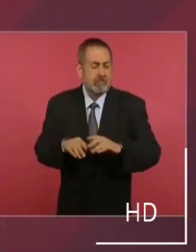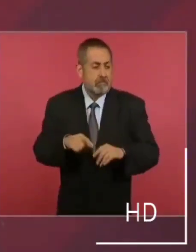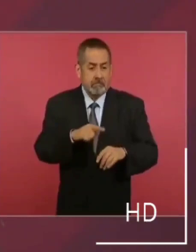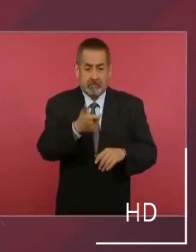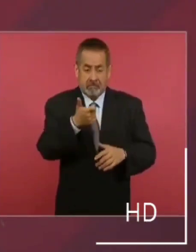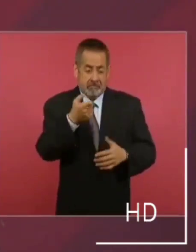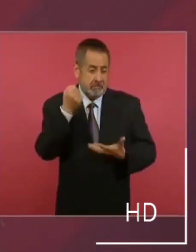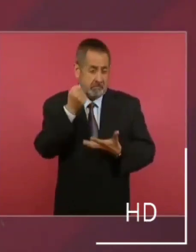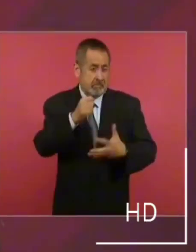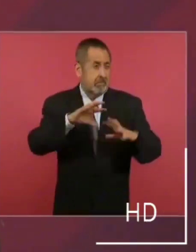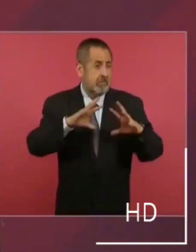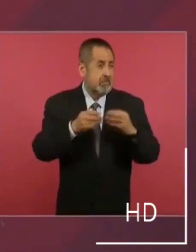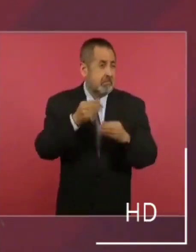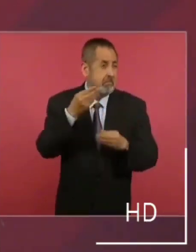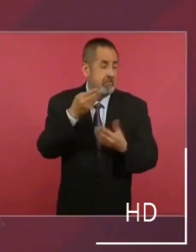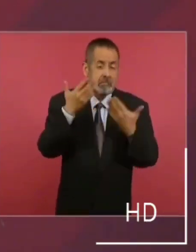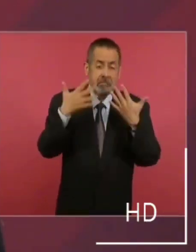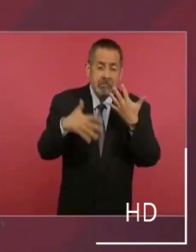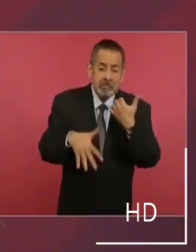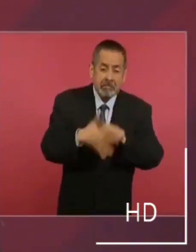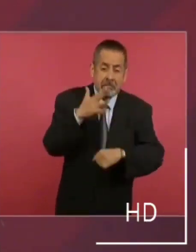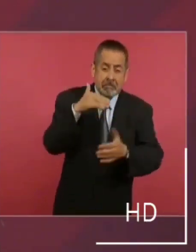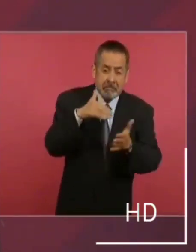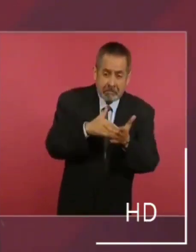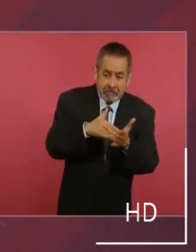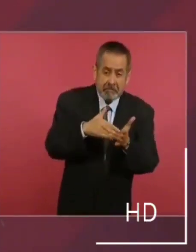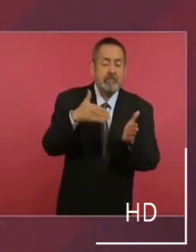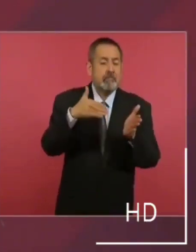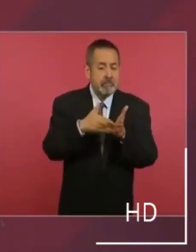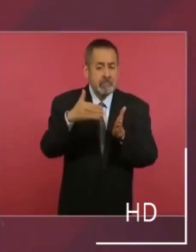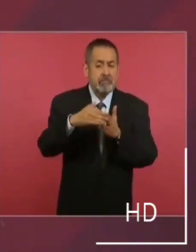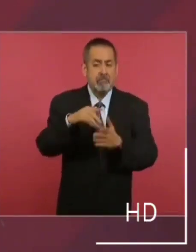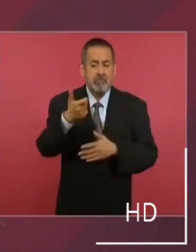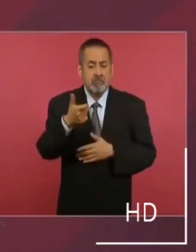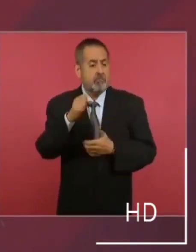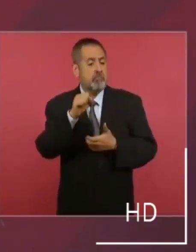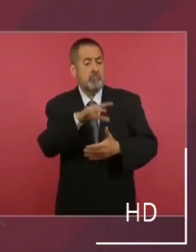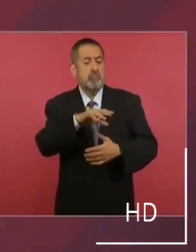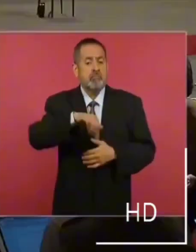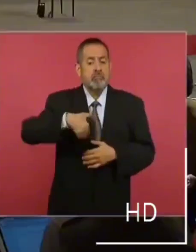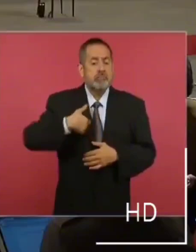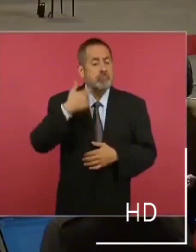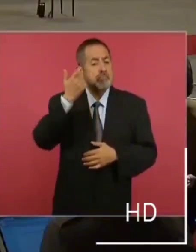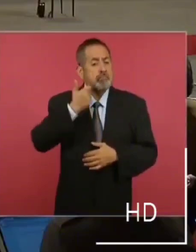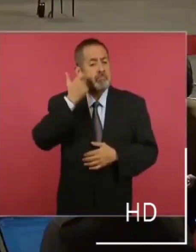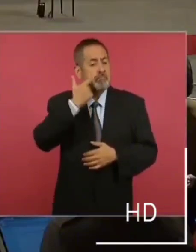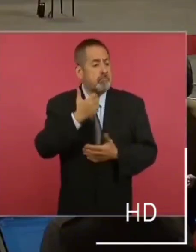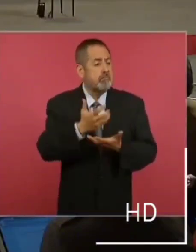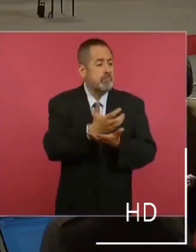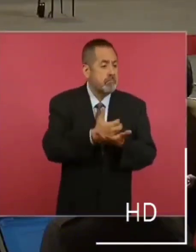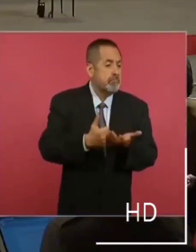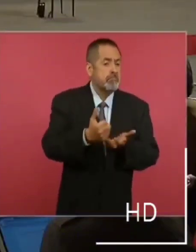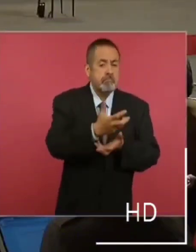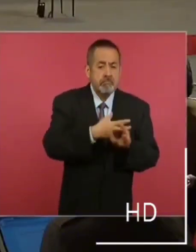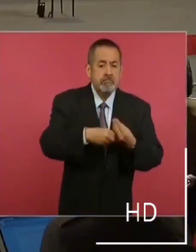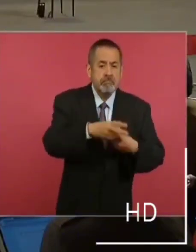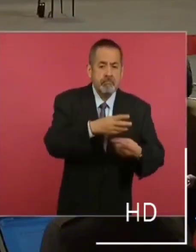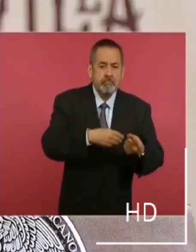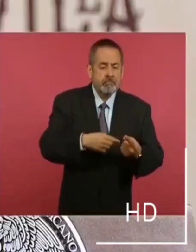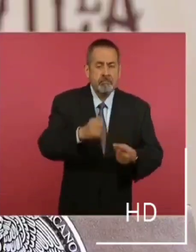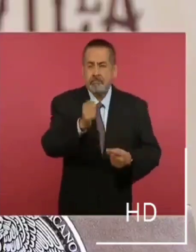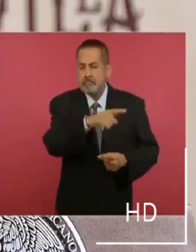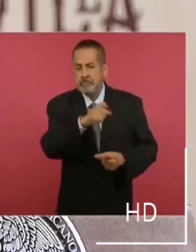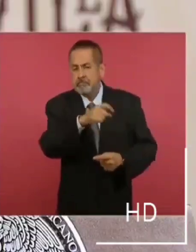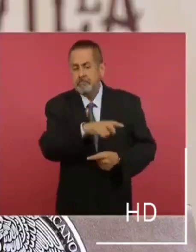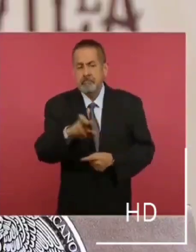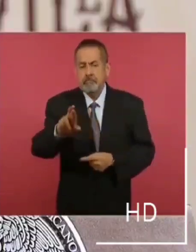nada más y nada menos que 15,000 millones de pesos. El diario Reforma, fiel a su estilo, en primera fila, publicó